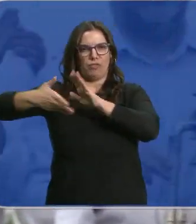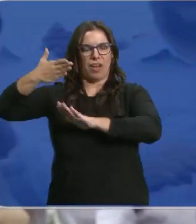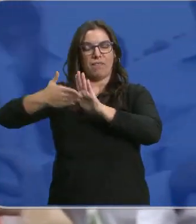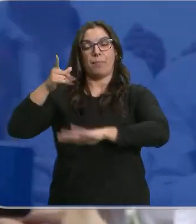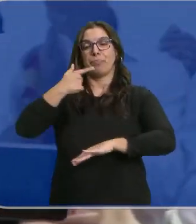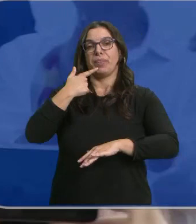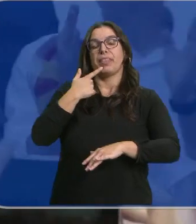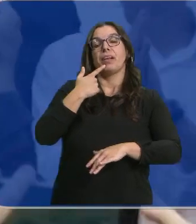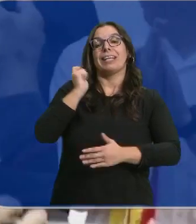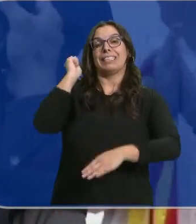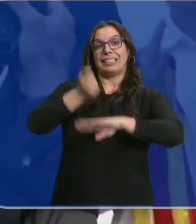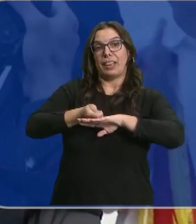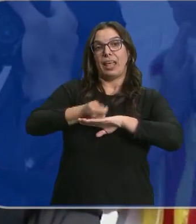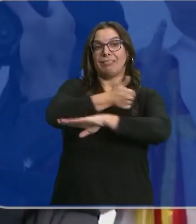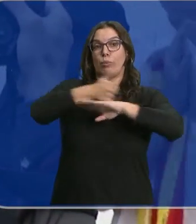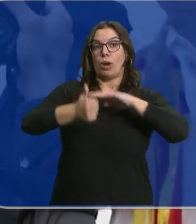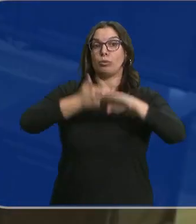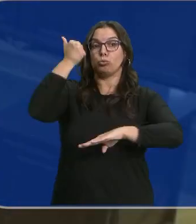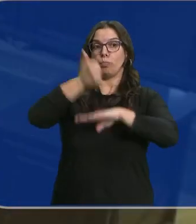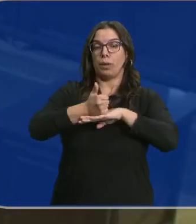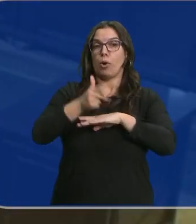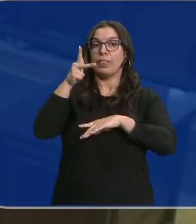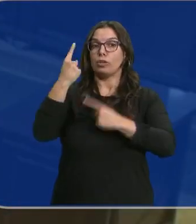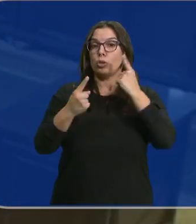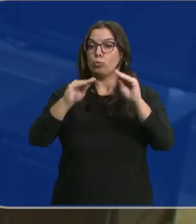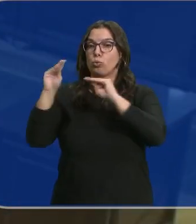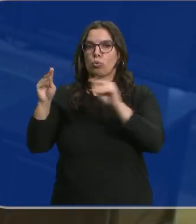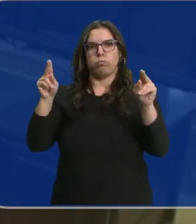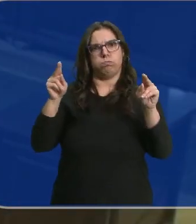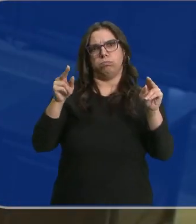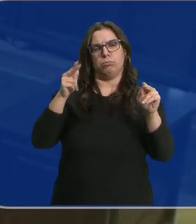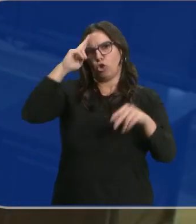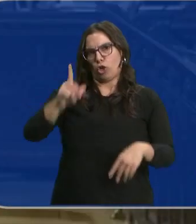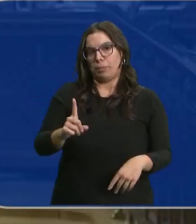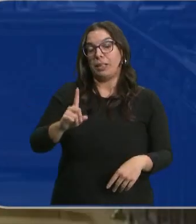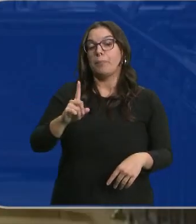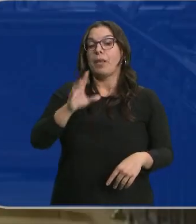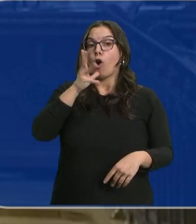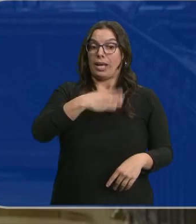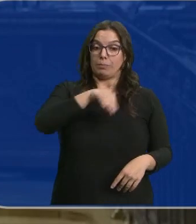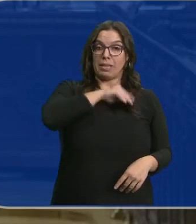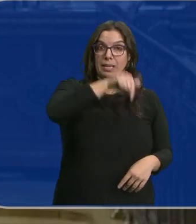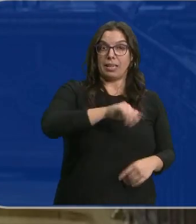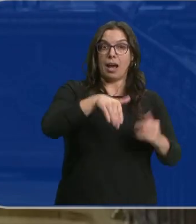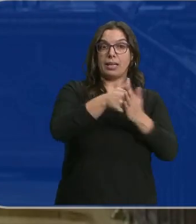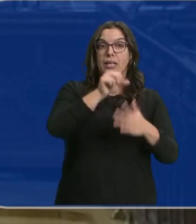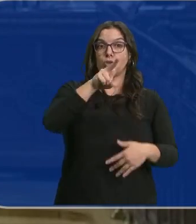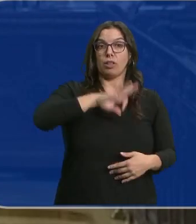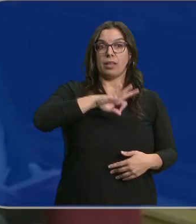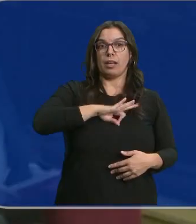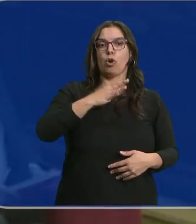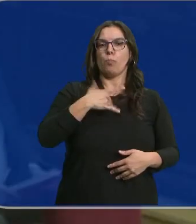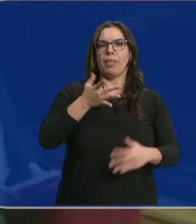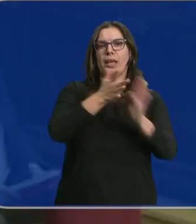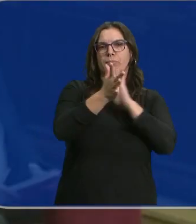que la sentencia en contra de ellos del Tribunal Supremo vulnera varios de sus derechos. Ahora España tiene hasta el 12 de enero para presentar alegaciones.